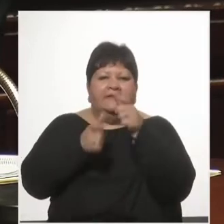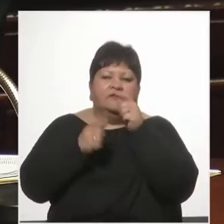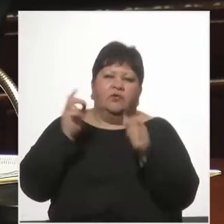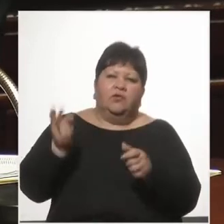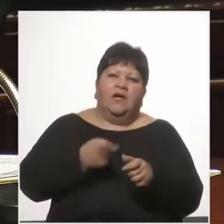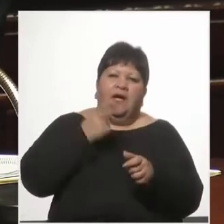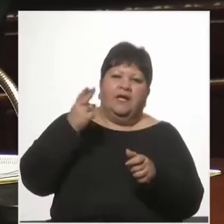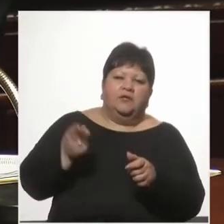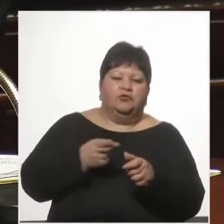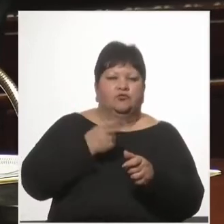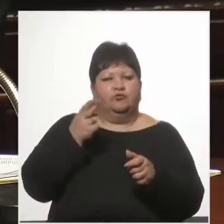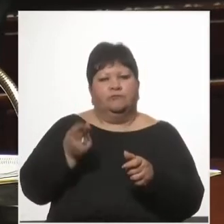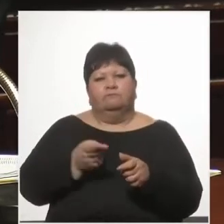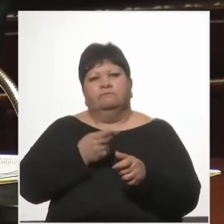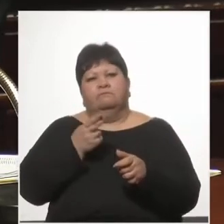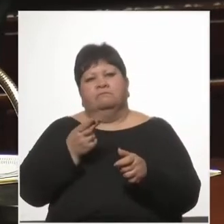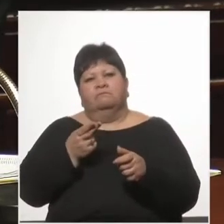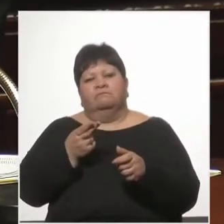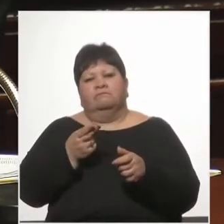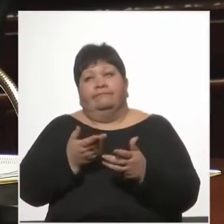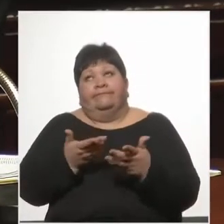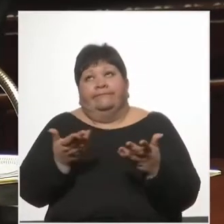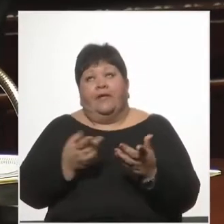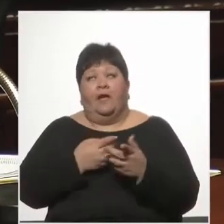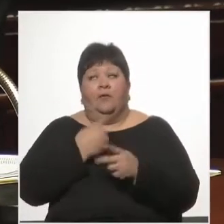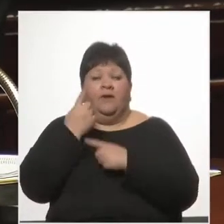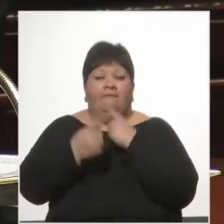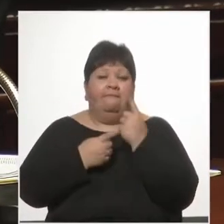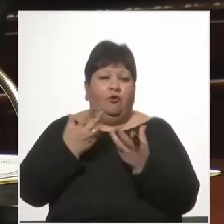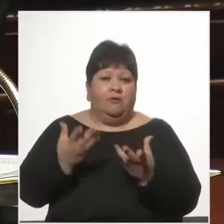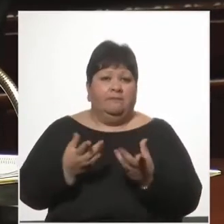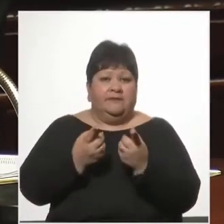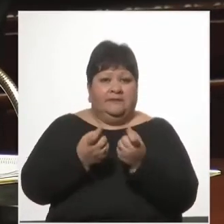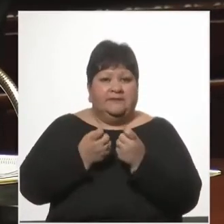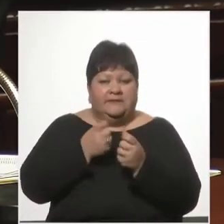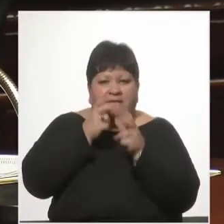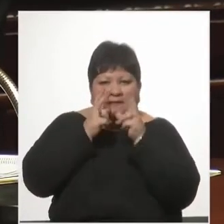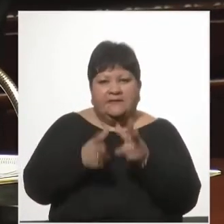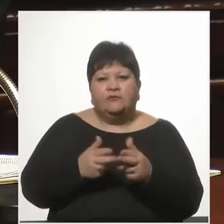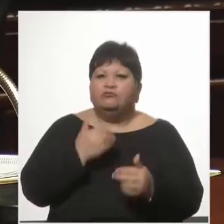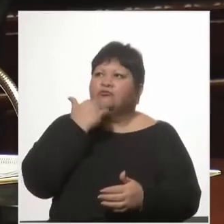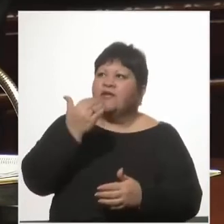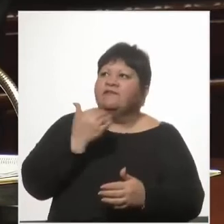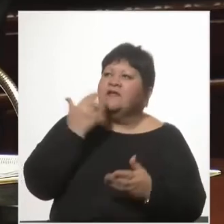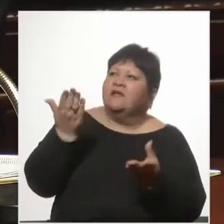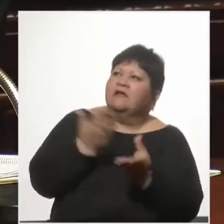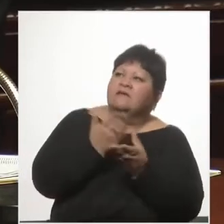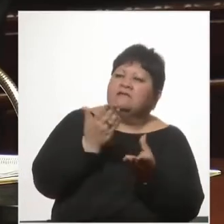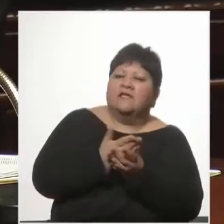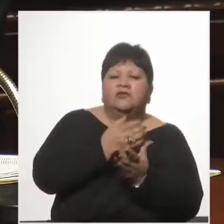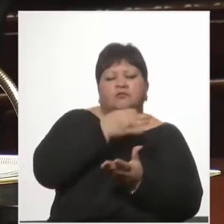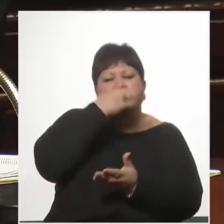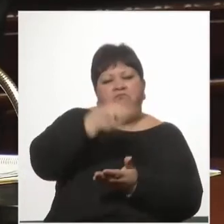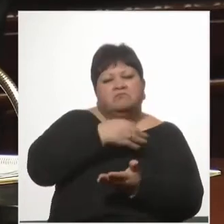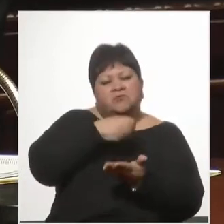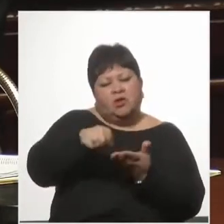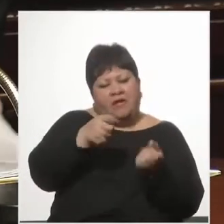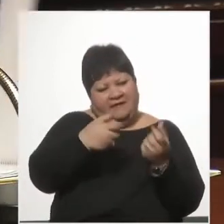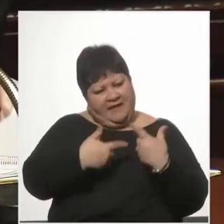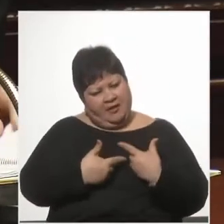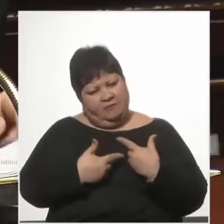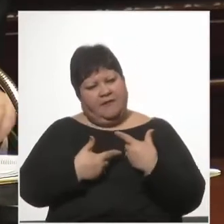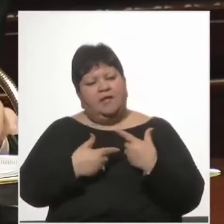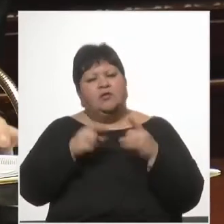raros y extravagantes, de alguna manera hay que llamarlo, que no sabía, que no le habían dado las actas, que solo le habían dado